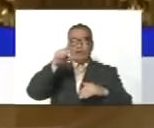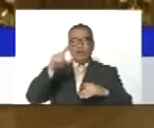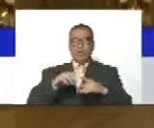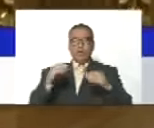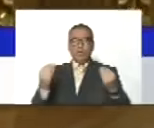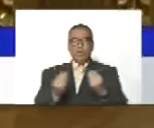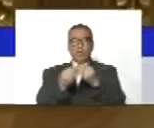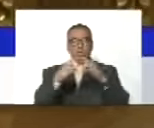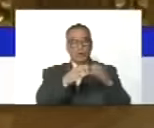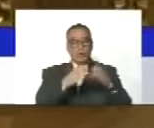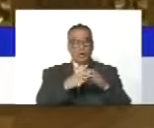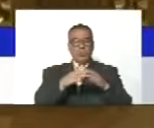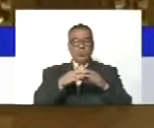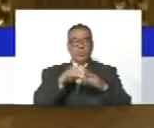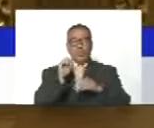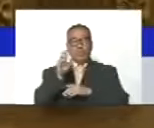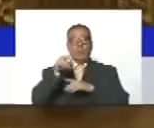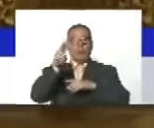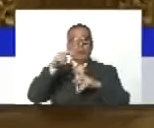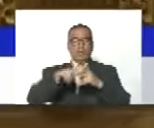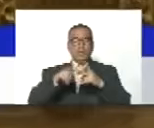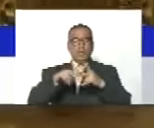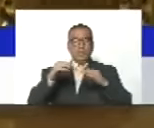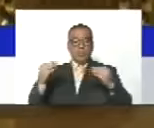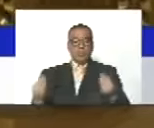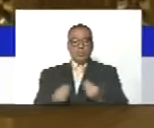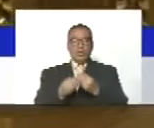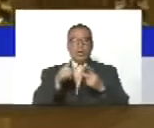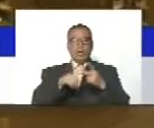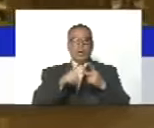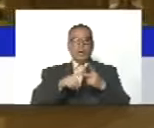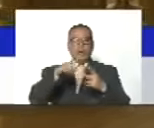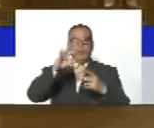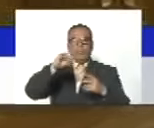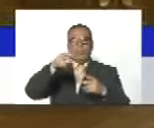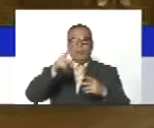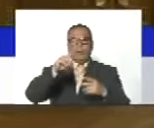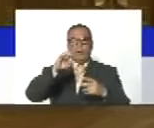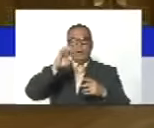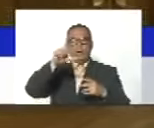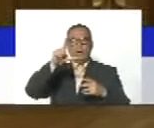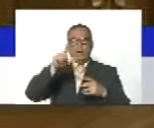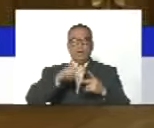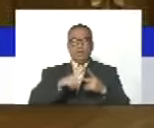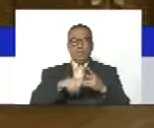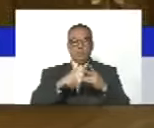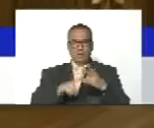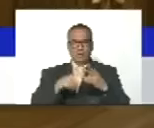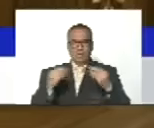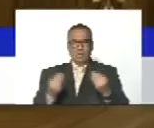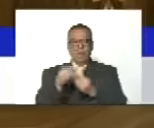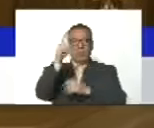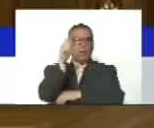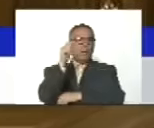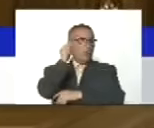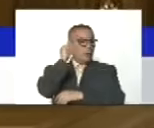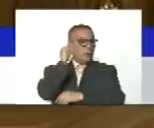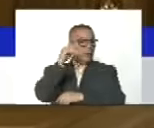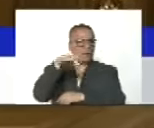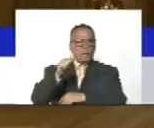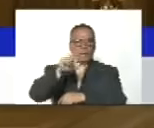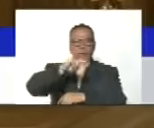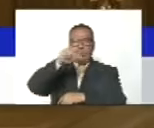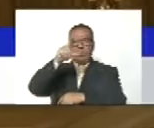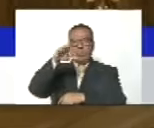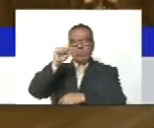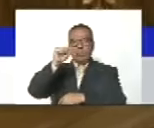grupo parlamentario, me acompañaba el diputado Fidel Madroñero, me acompañó la diputada Carola